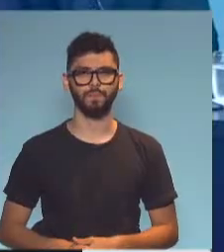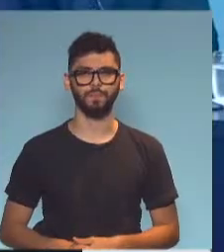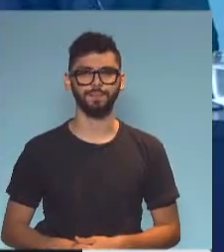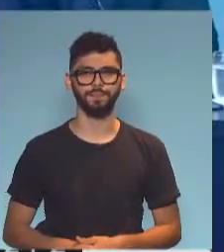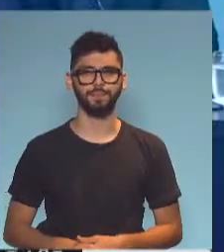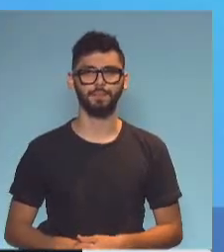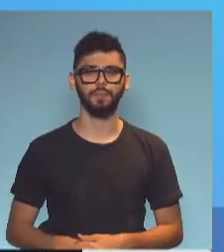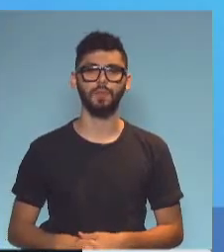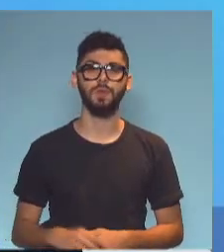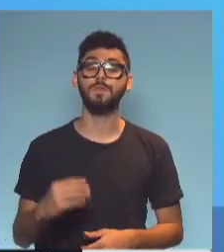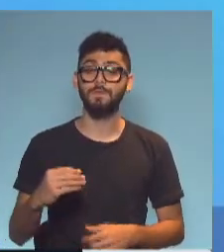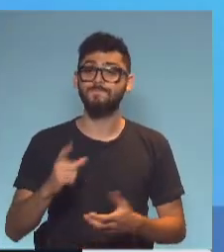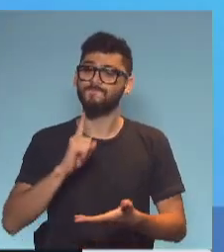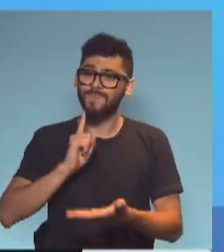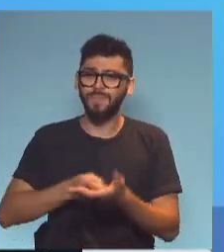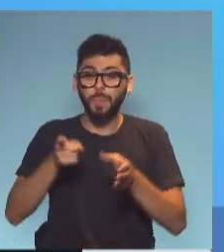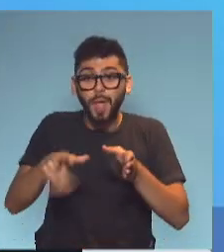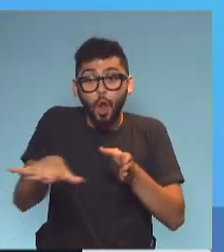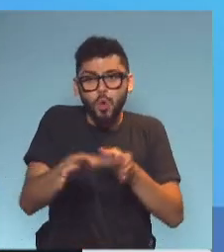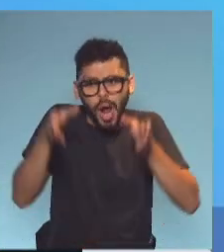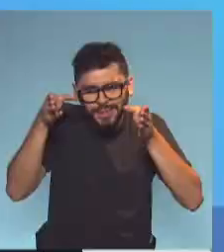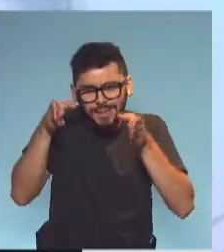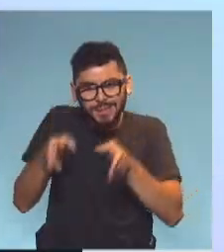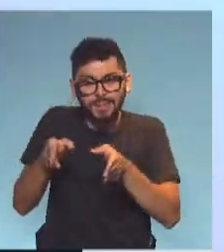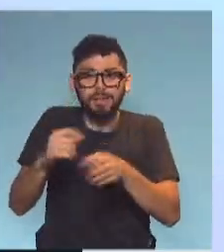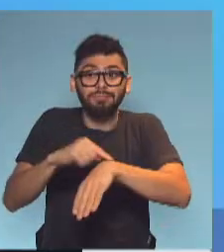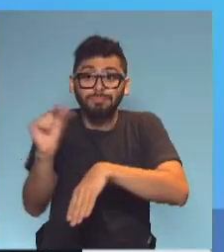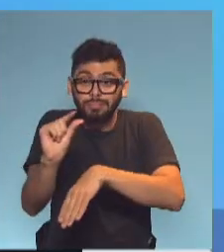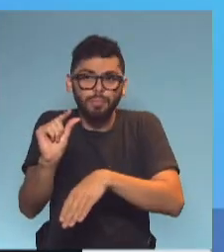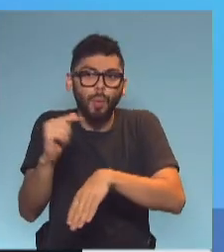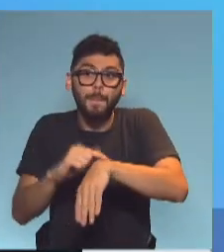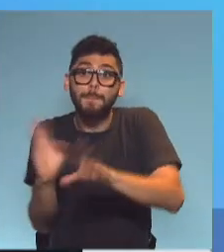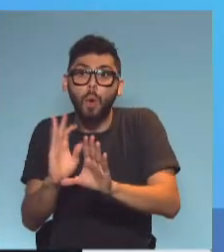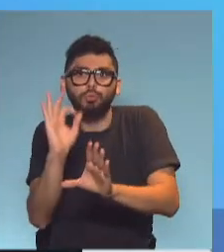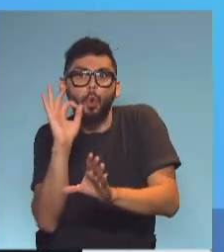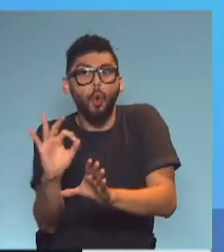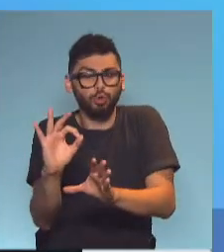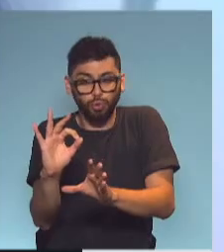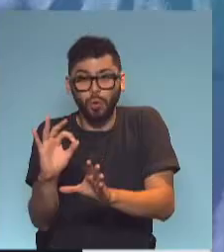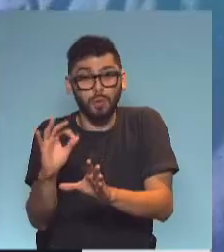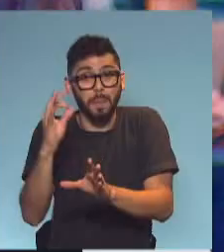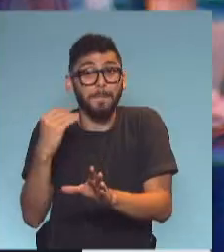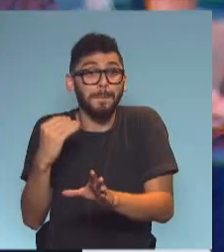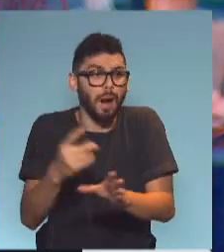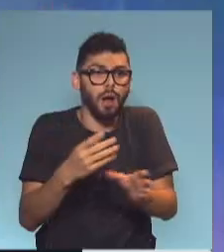Es que estas medidas localizadas, intensivas, transitorias y oportunas, sin impactar en las medidas